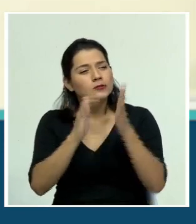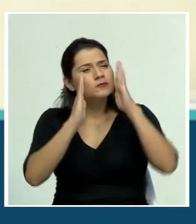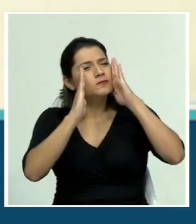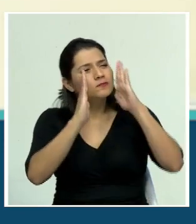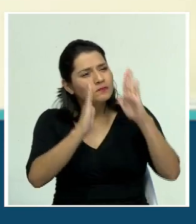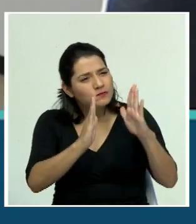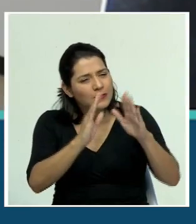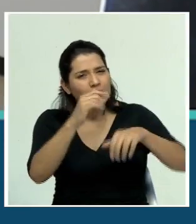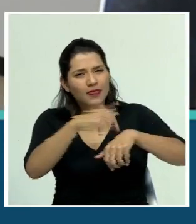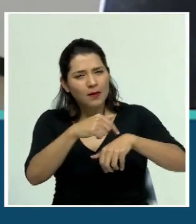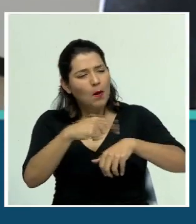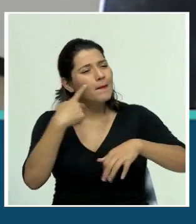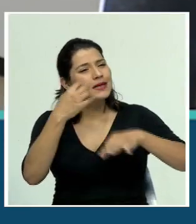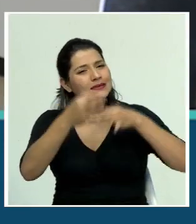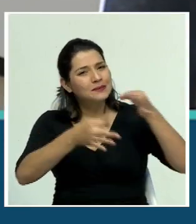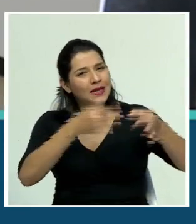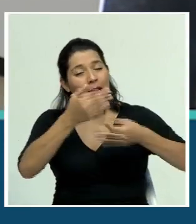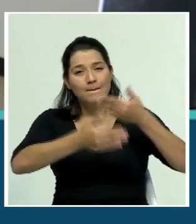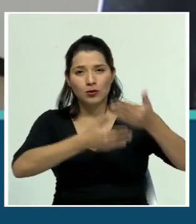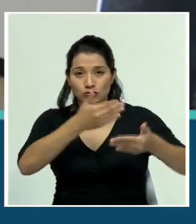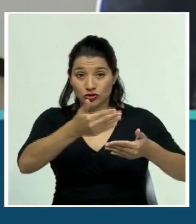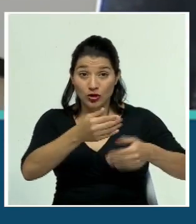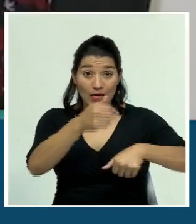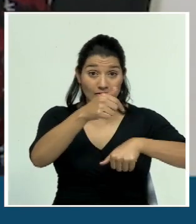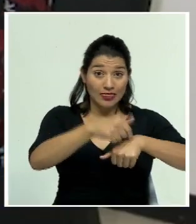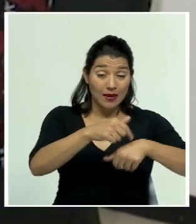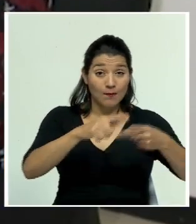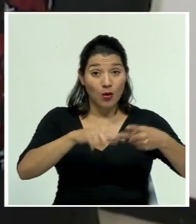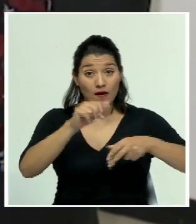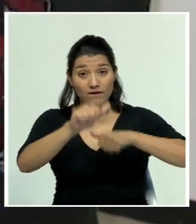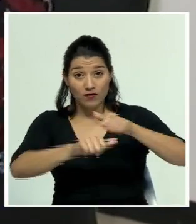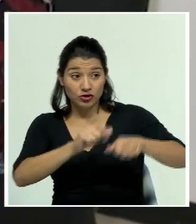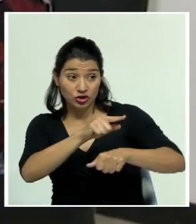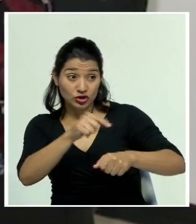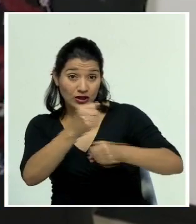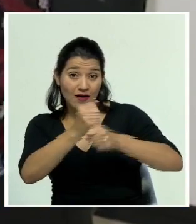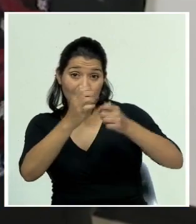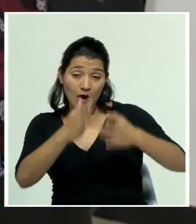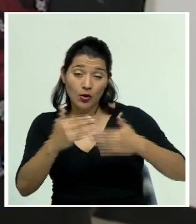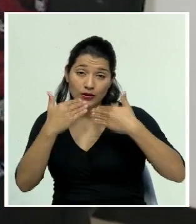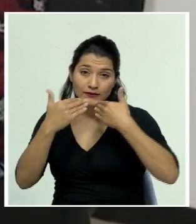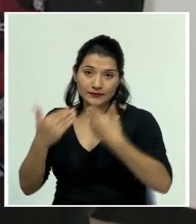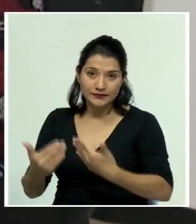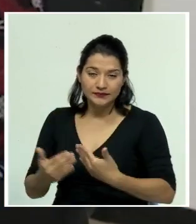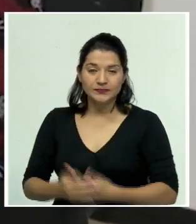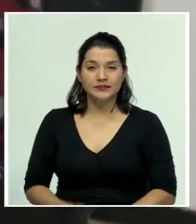bien el proceso, un tiempo y esfuerzo que los trabajadores agradecen.